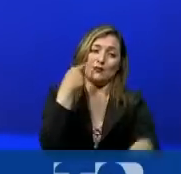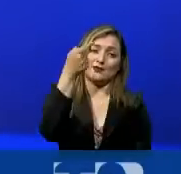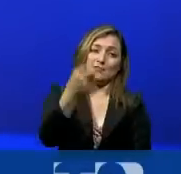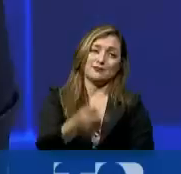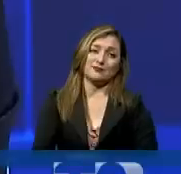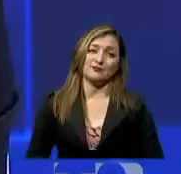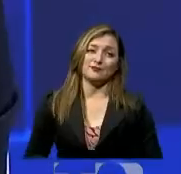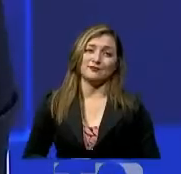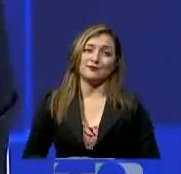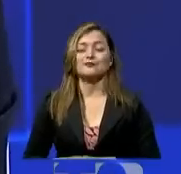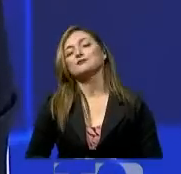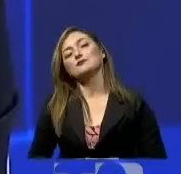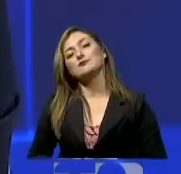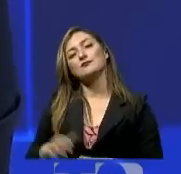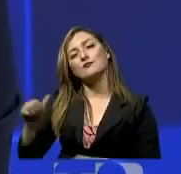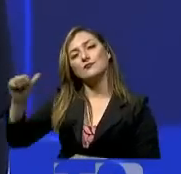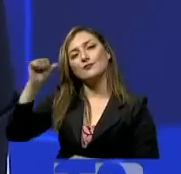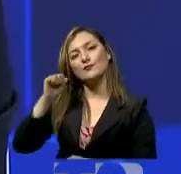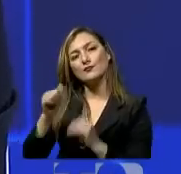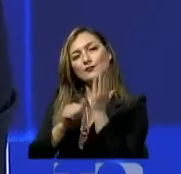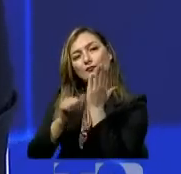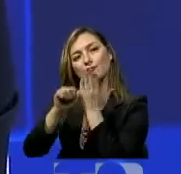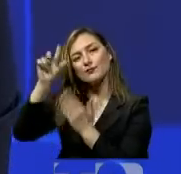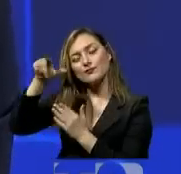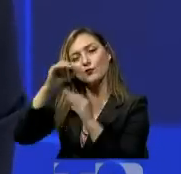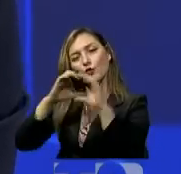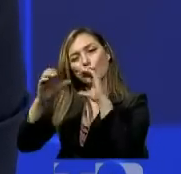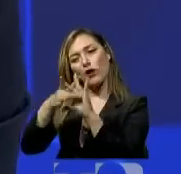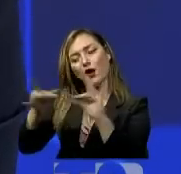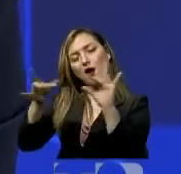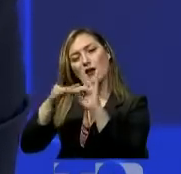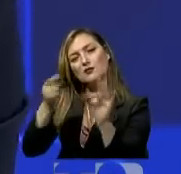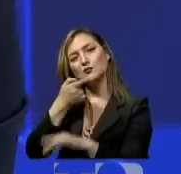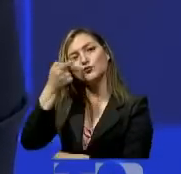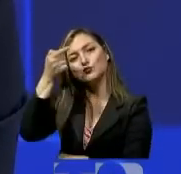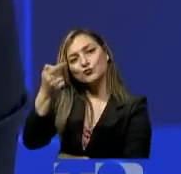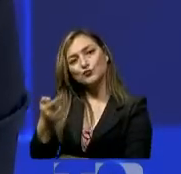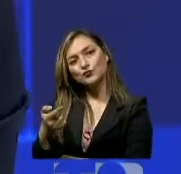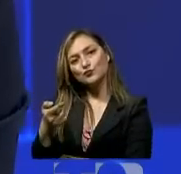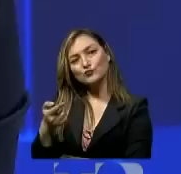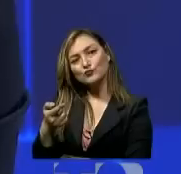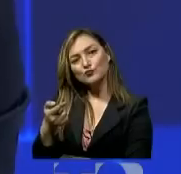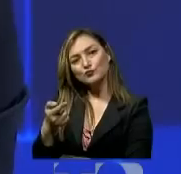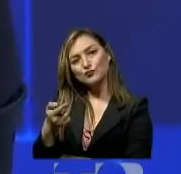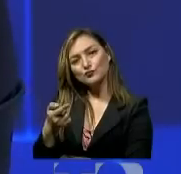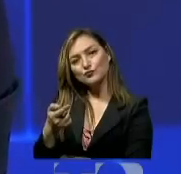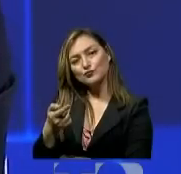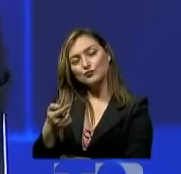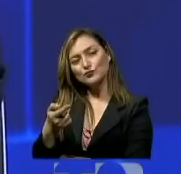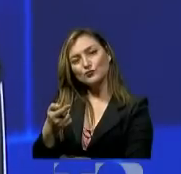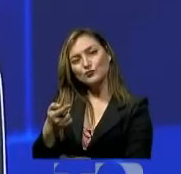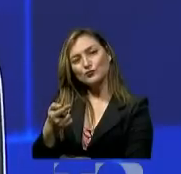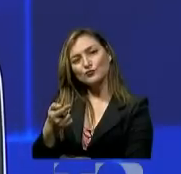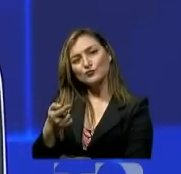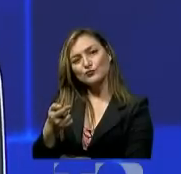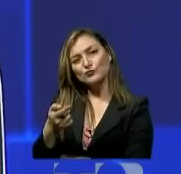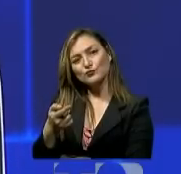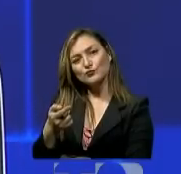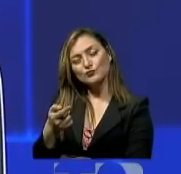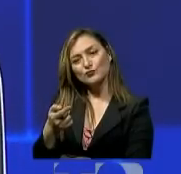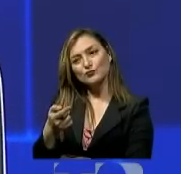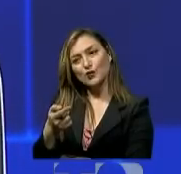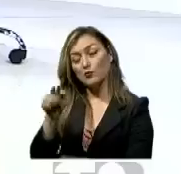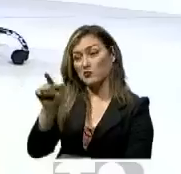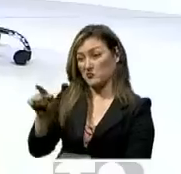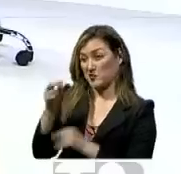dispone. El comunicado ayer del Ministerio de Gobierno asambleísta es prácticamente no reconocerlo a